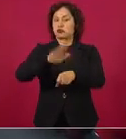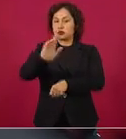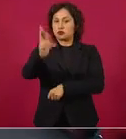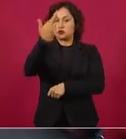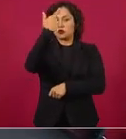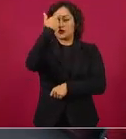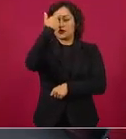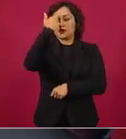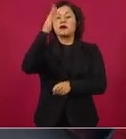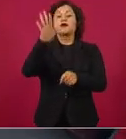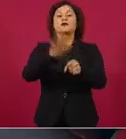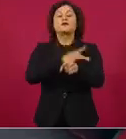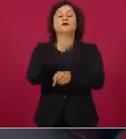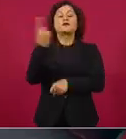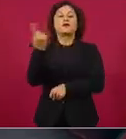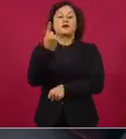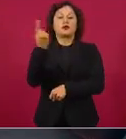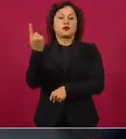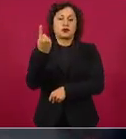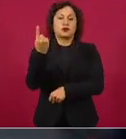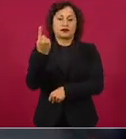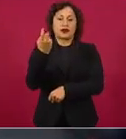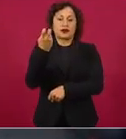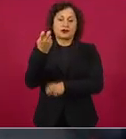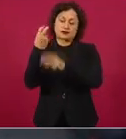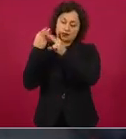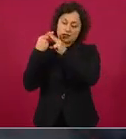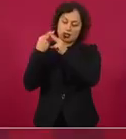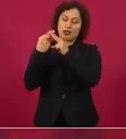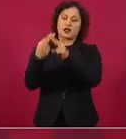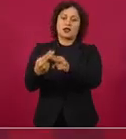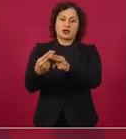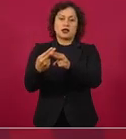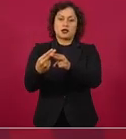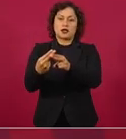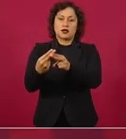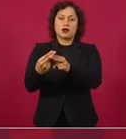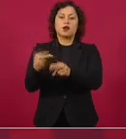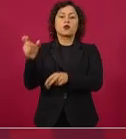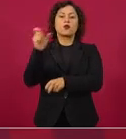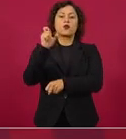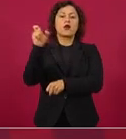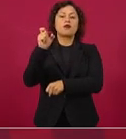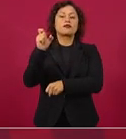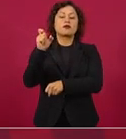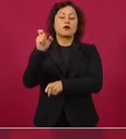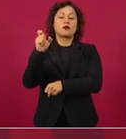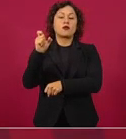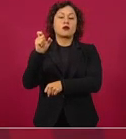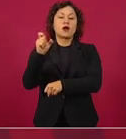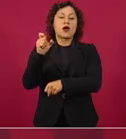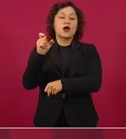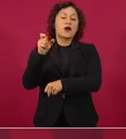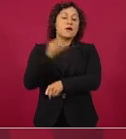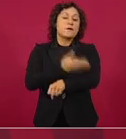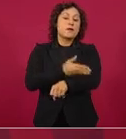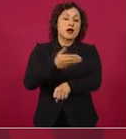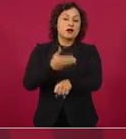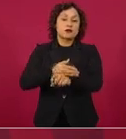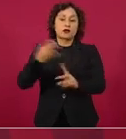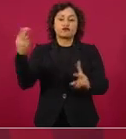vamos a recordar un aniversario más del asesinato de Madero. Y es un